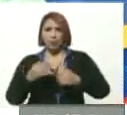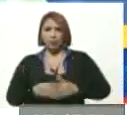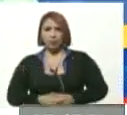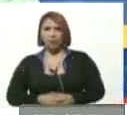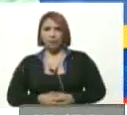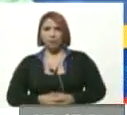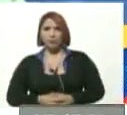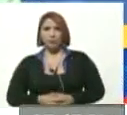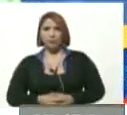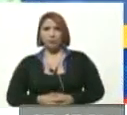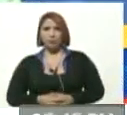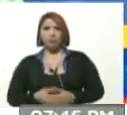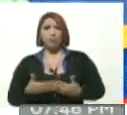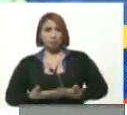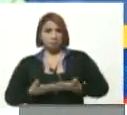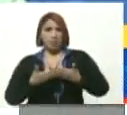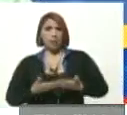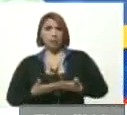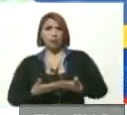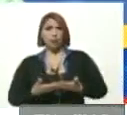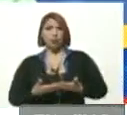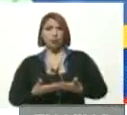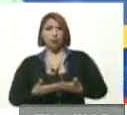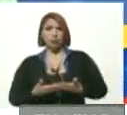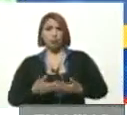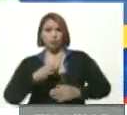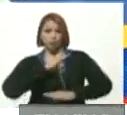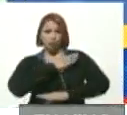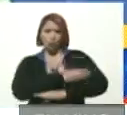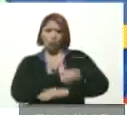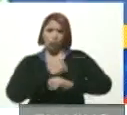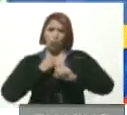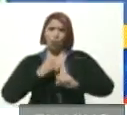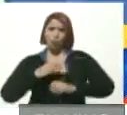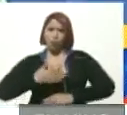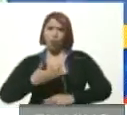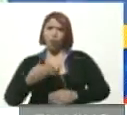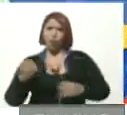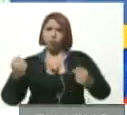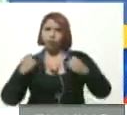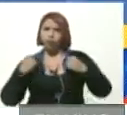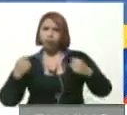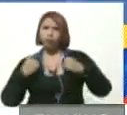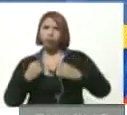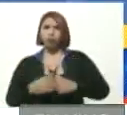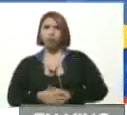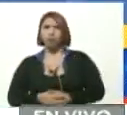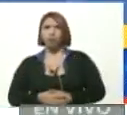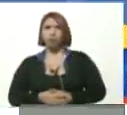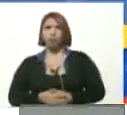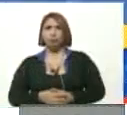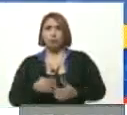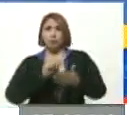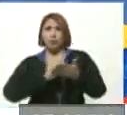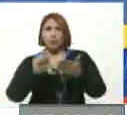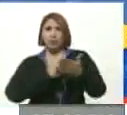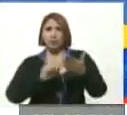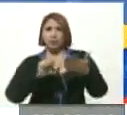Recuperó su talla, se fortaleció, pudo hacer ejercicio, escribió cartas